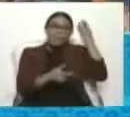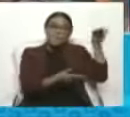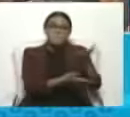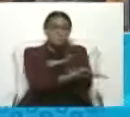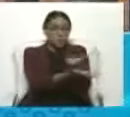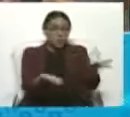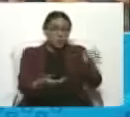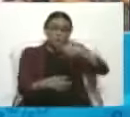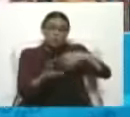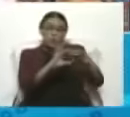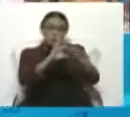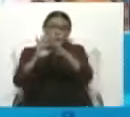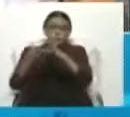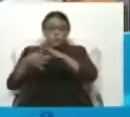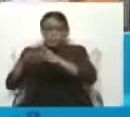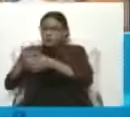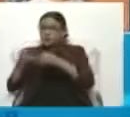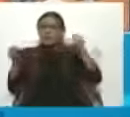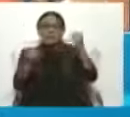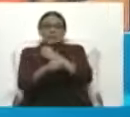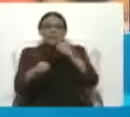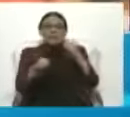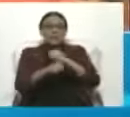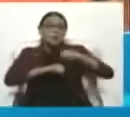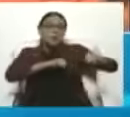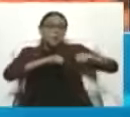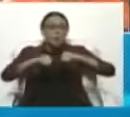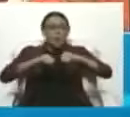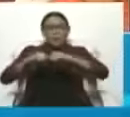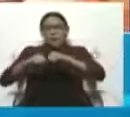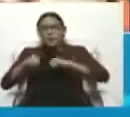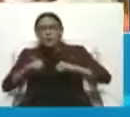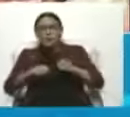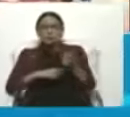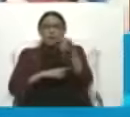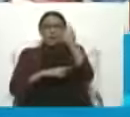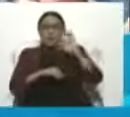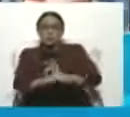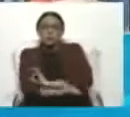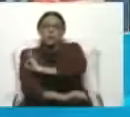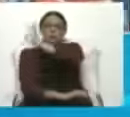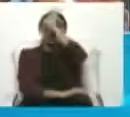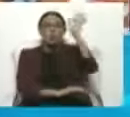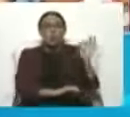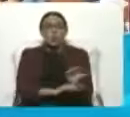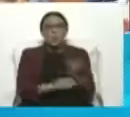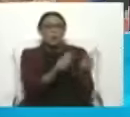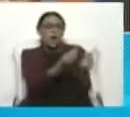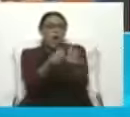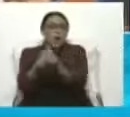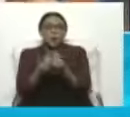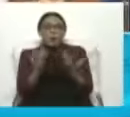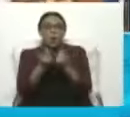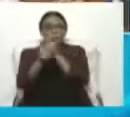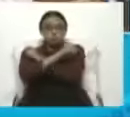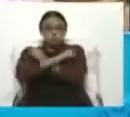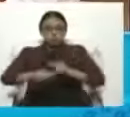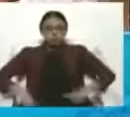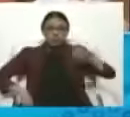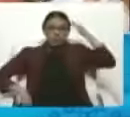Contraloría, se desplegaron durante el simulacro acompañados de la Fuerza Armada